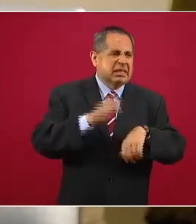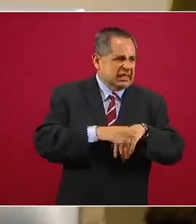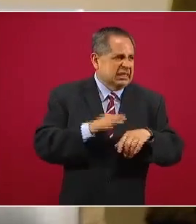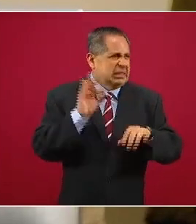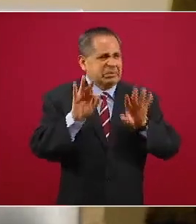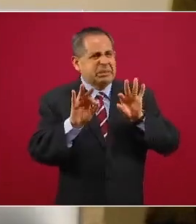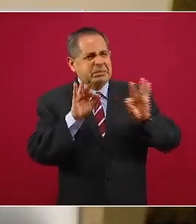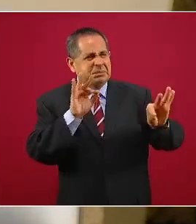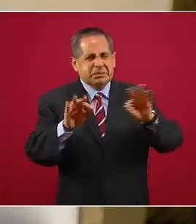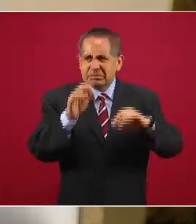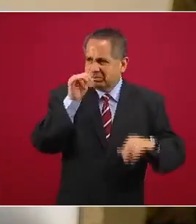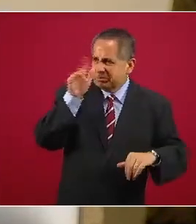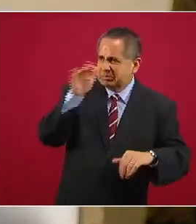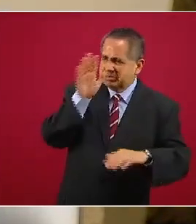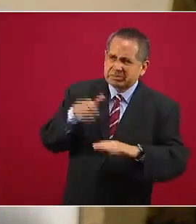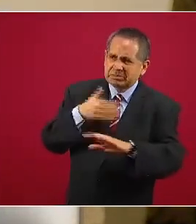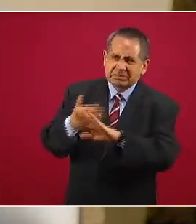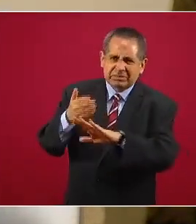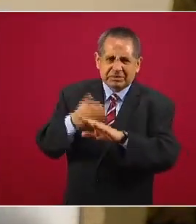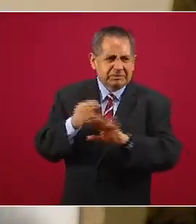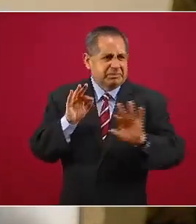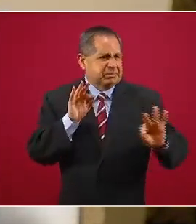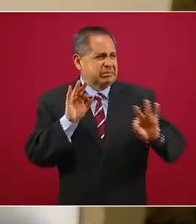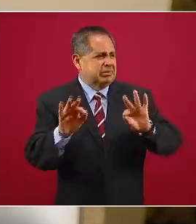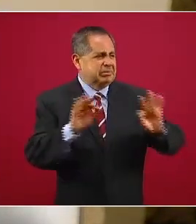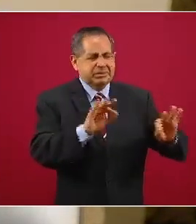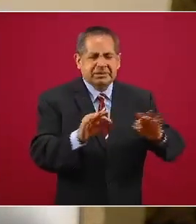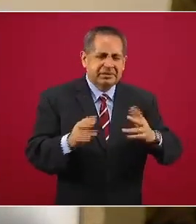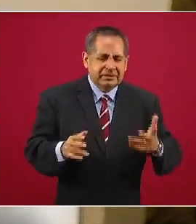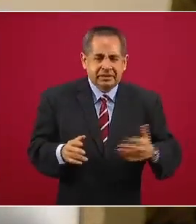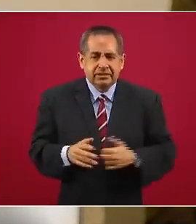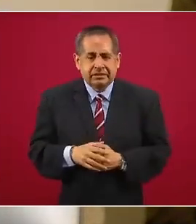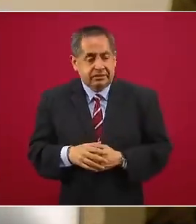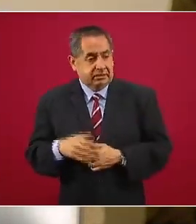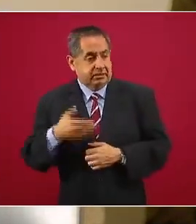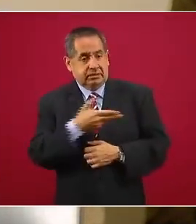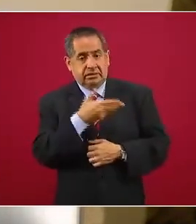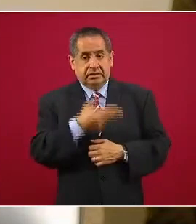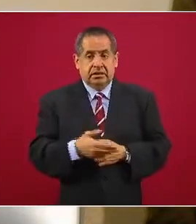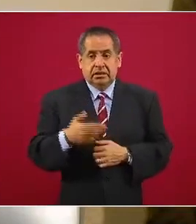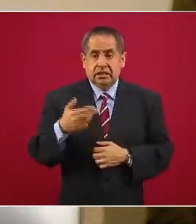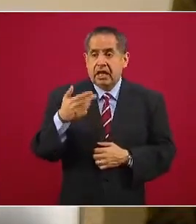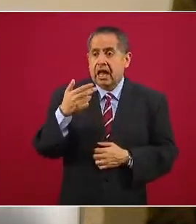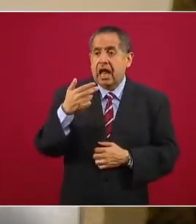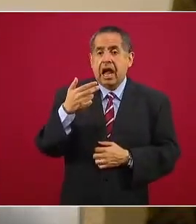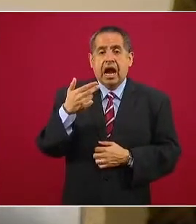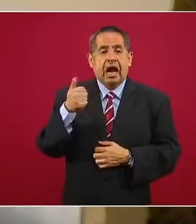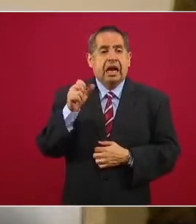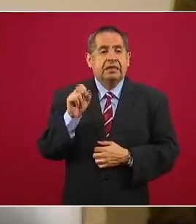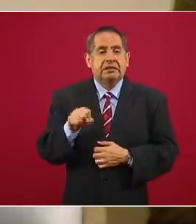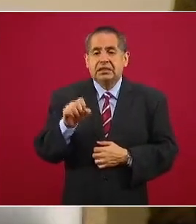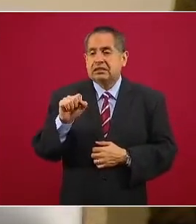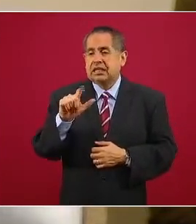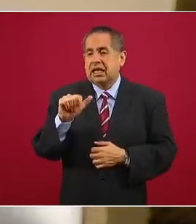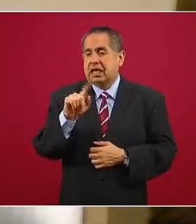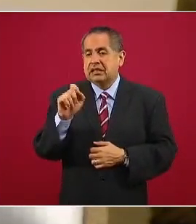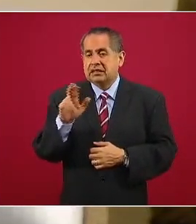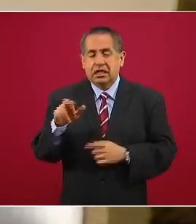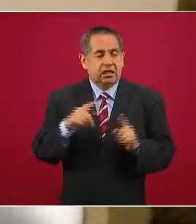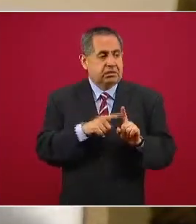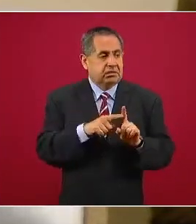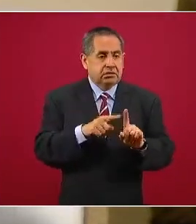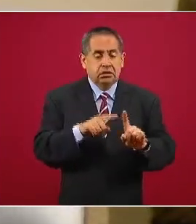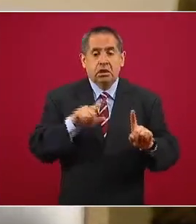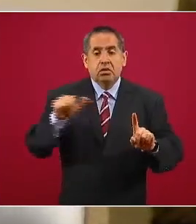violencia en su contra, presidente. Este cuestionamiento del comunicador hacia usted no le pareció a un empresario